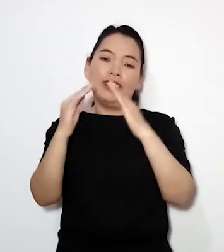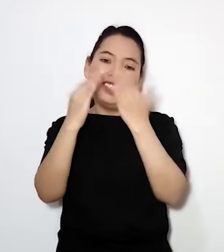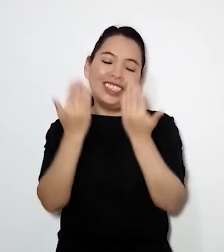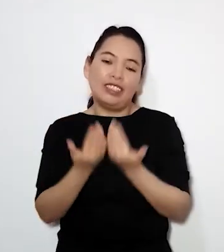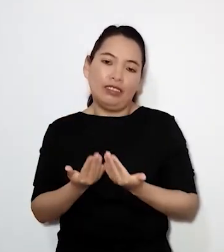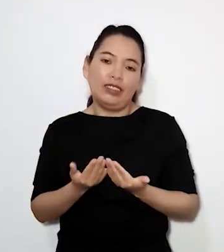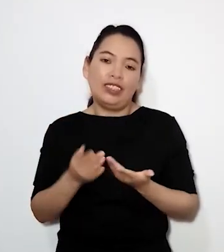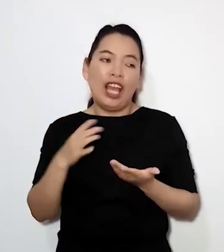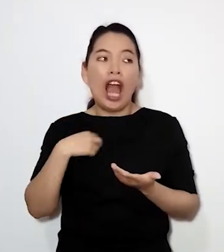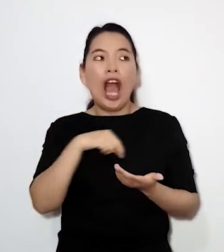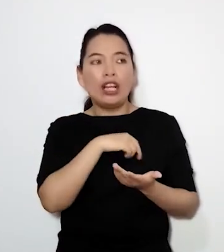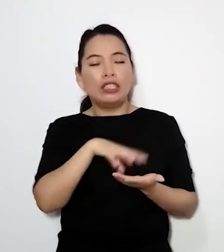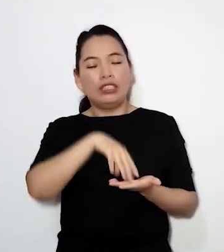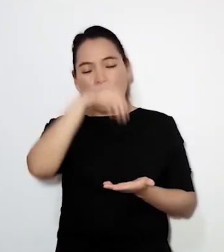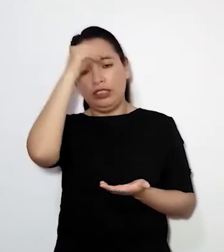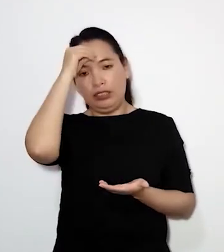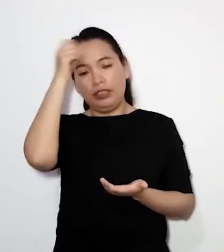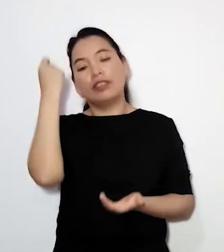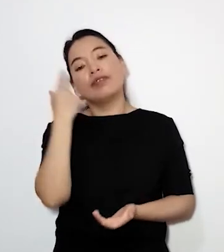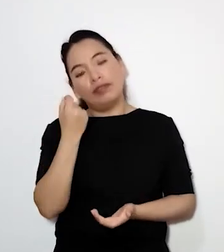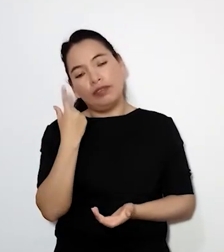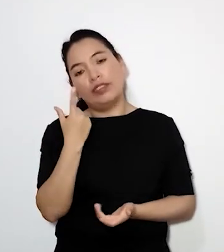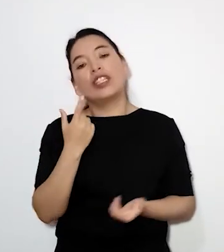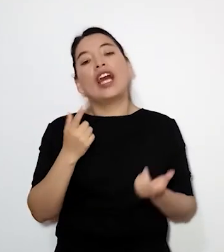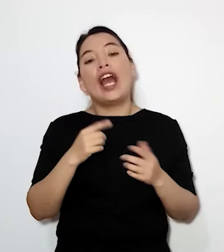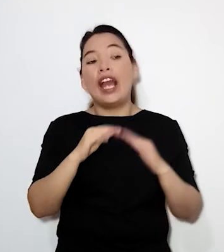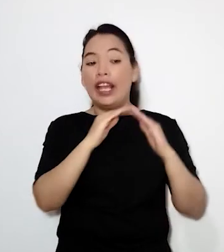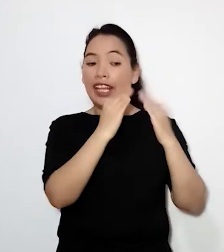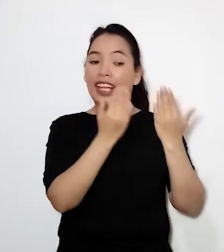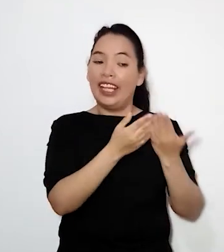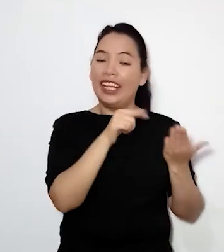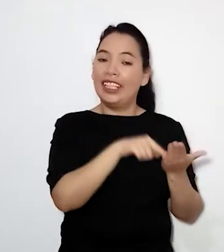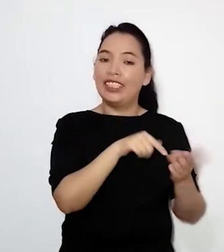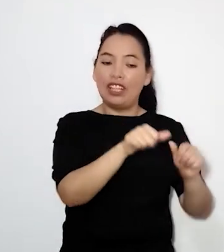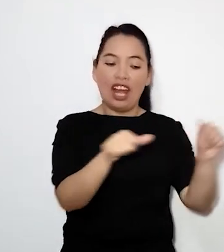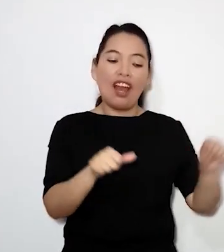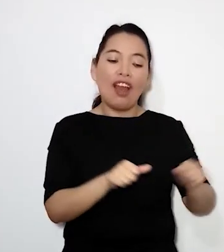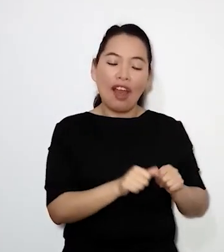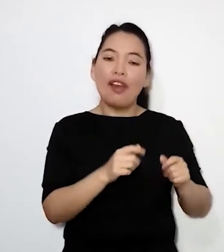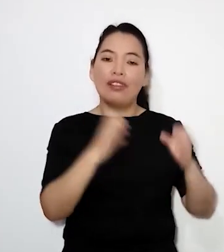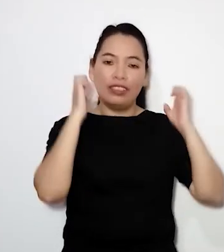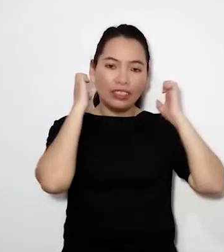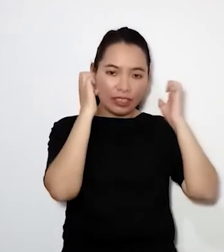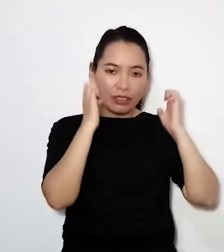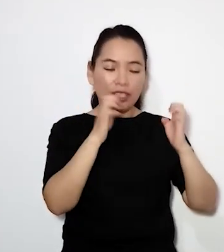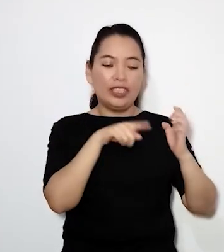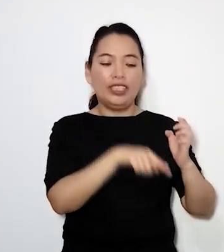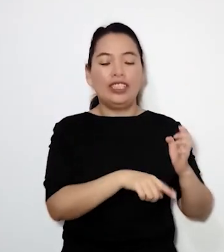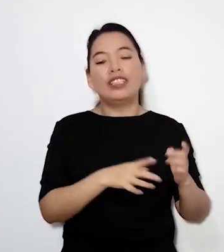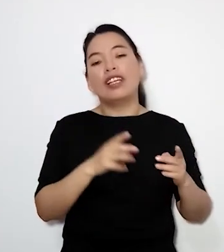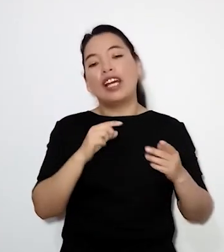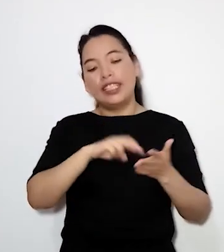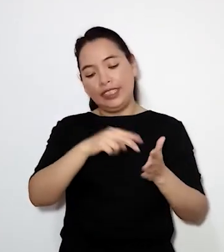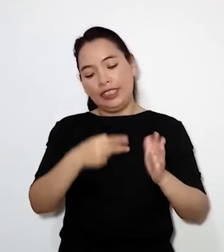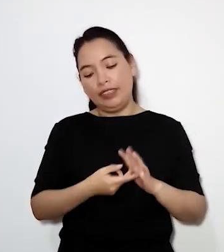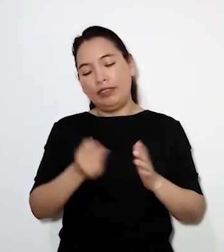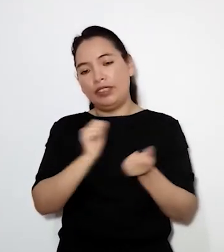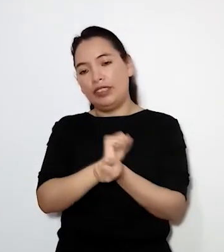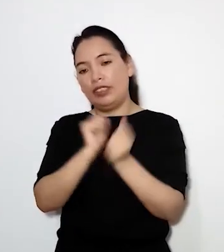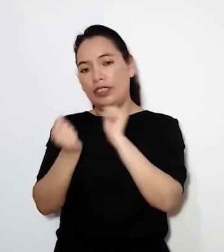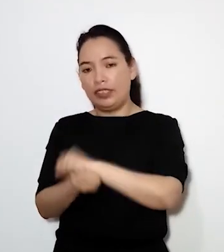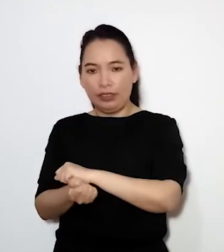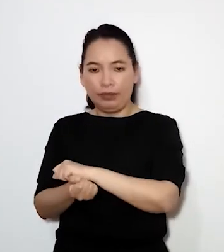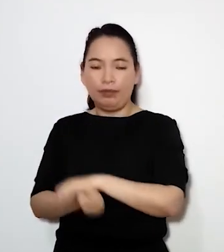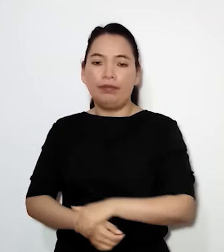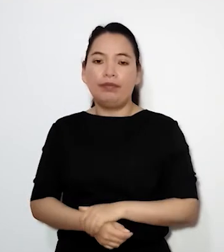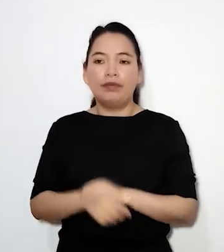que los espacios escolares y los espacios educativos pueden significar cosas diferentes, ¿no? Vamos ahora a